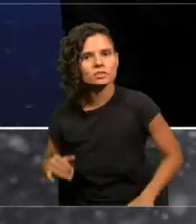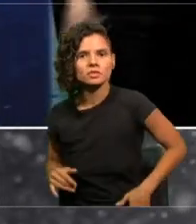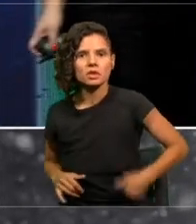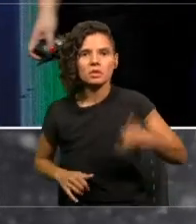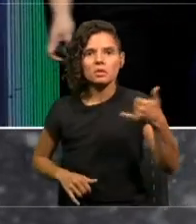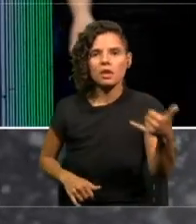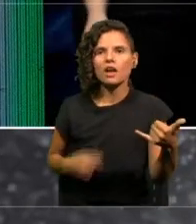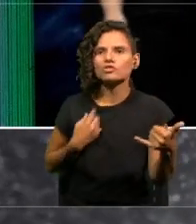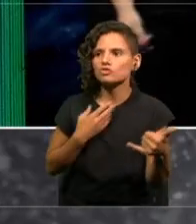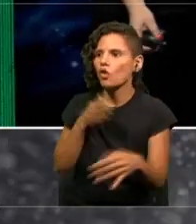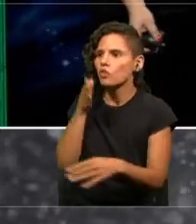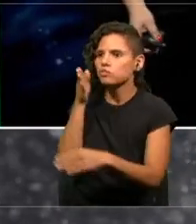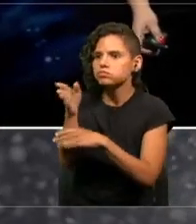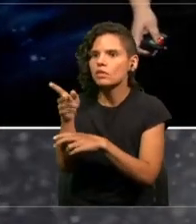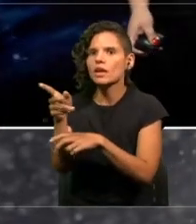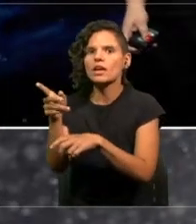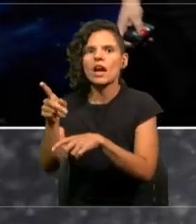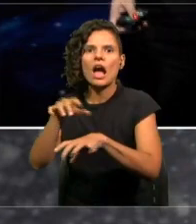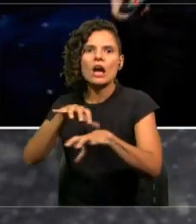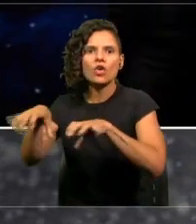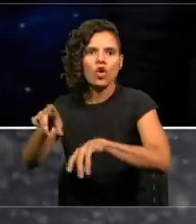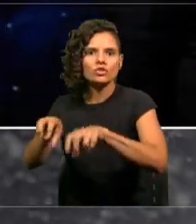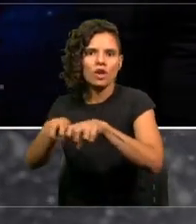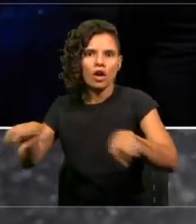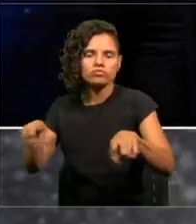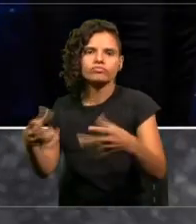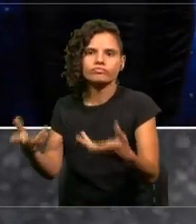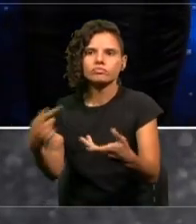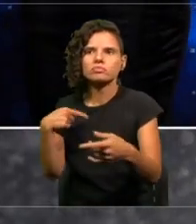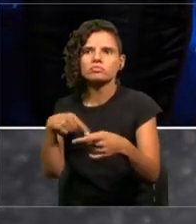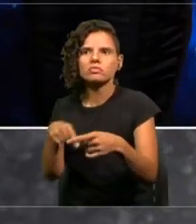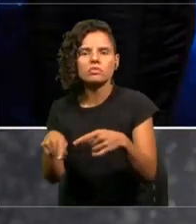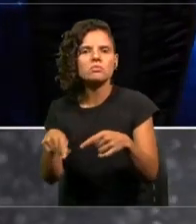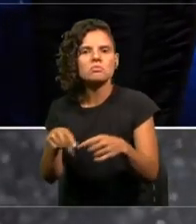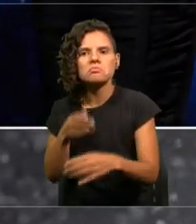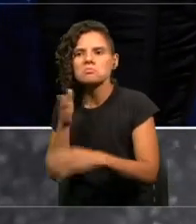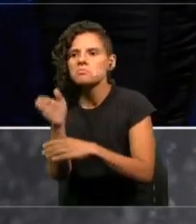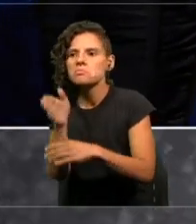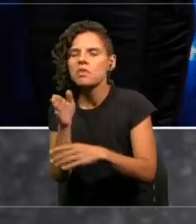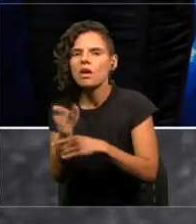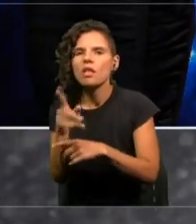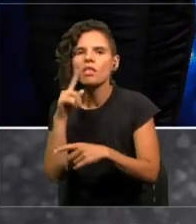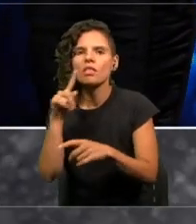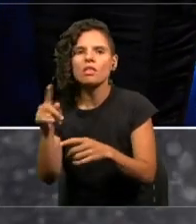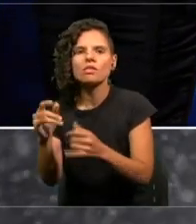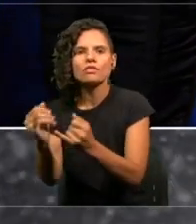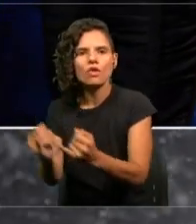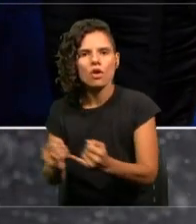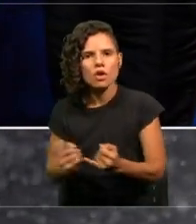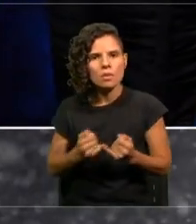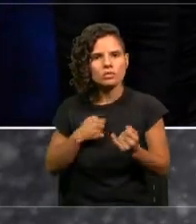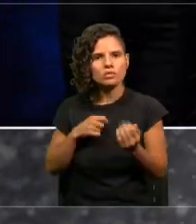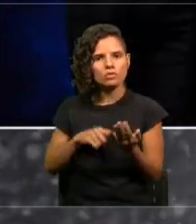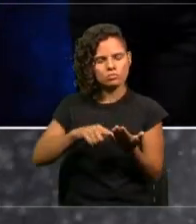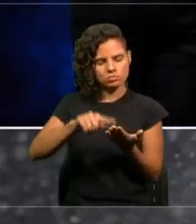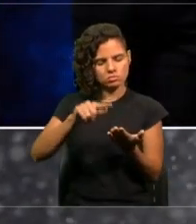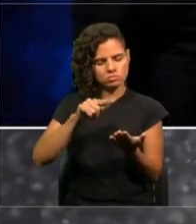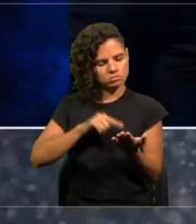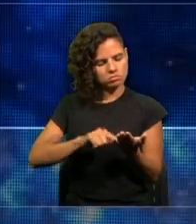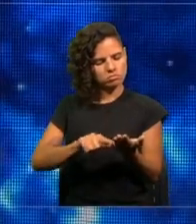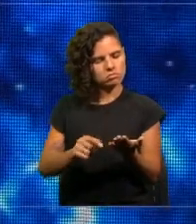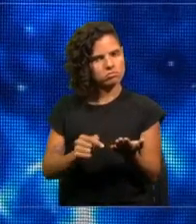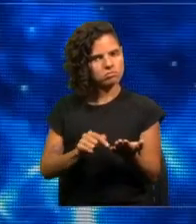yo visité tiendas de muebles y generó este tipo de información hacia mí y el tema